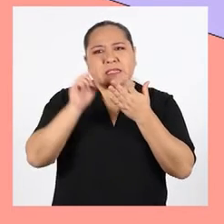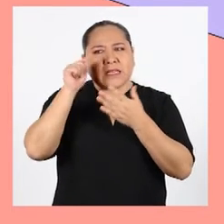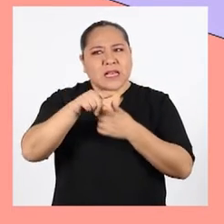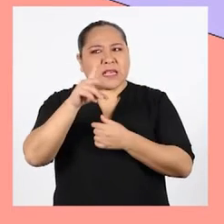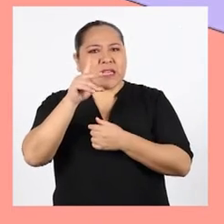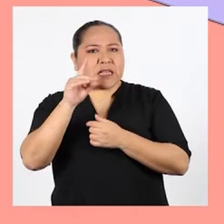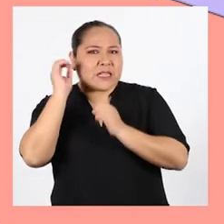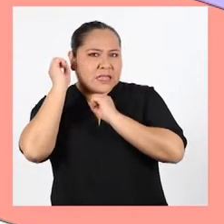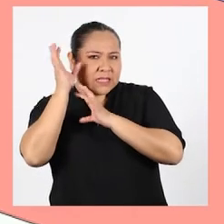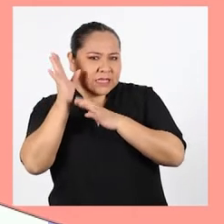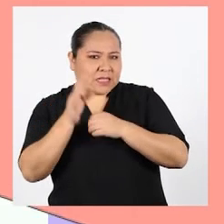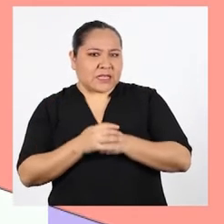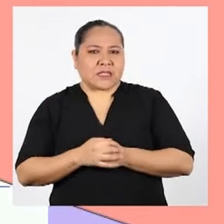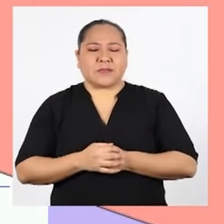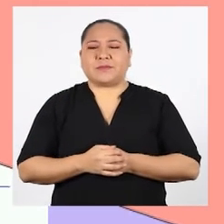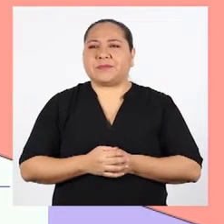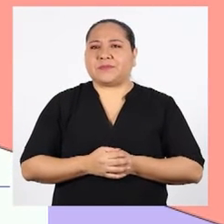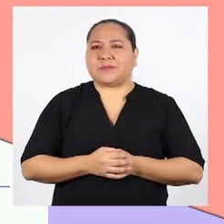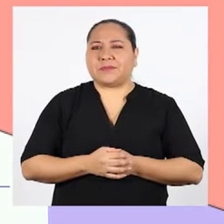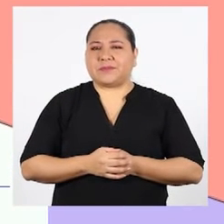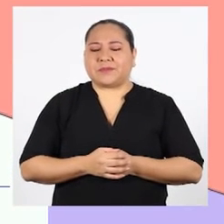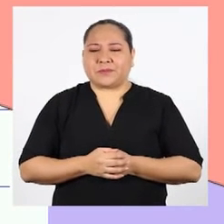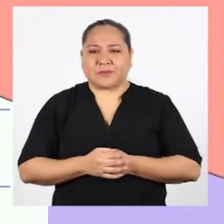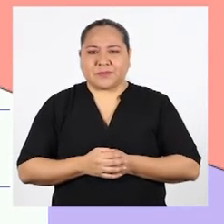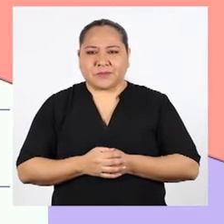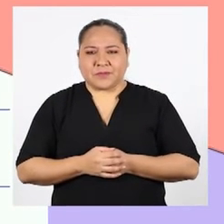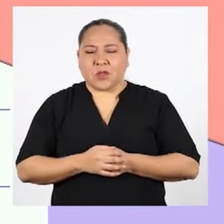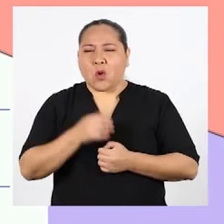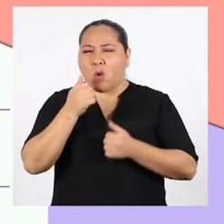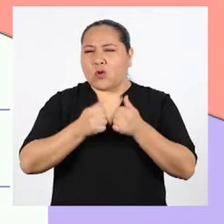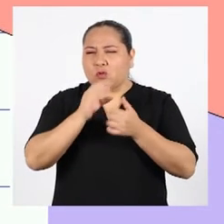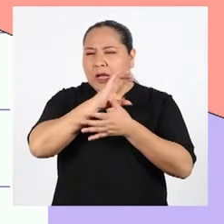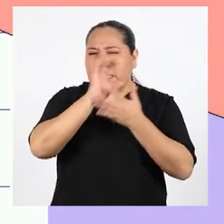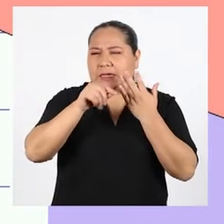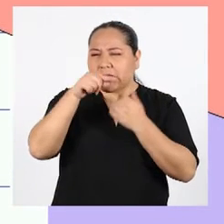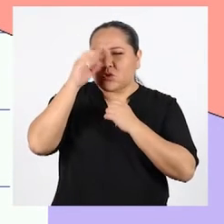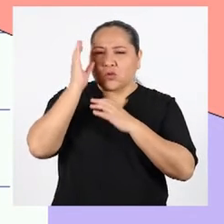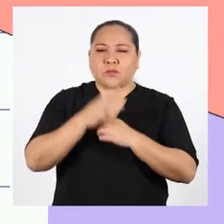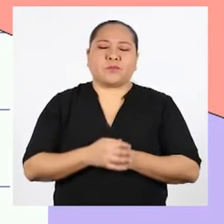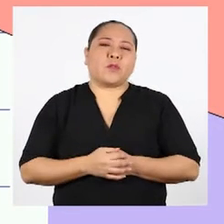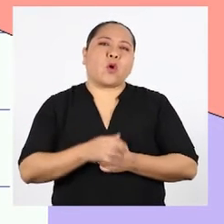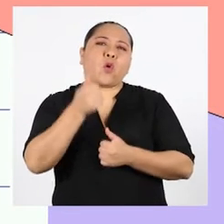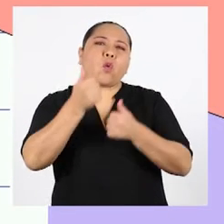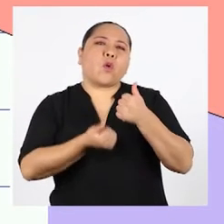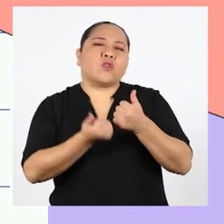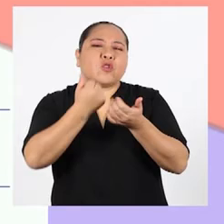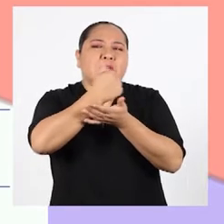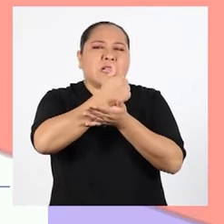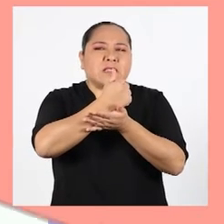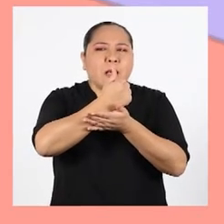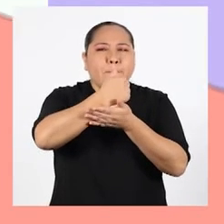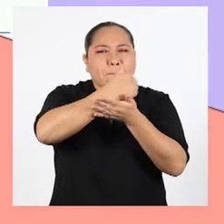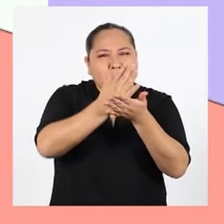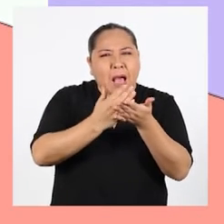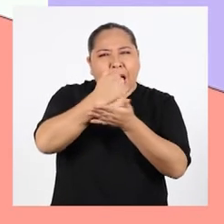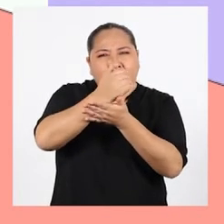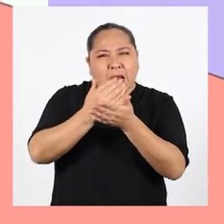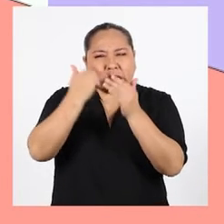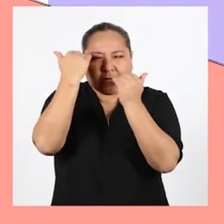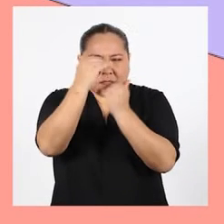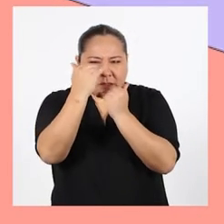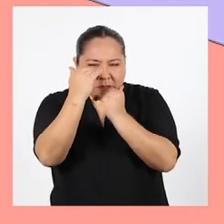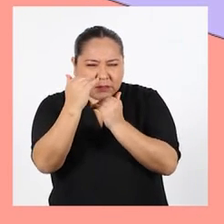de un discurso? ¿Cuáles son las características de un discurso? ¿Qué estructura tiene un discurso?